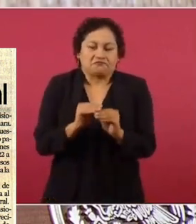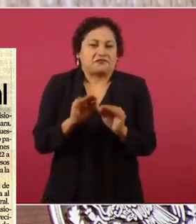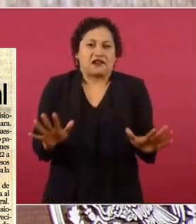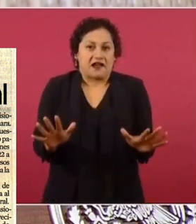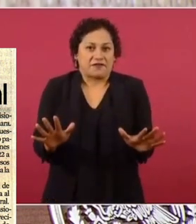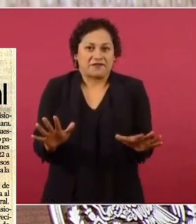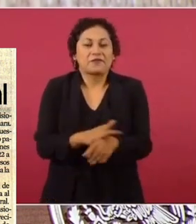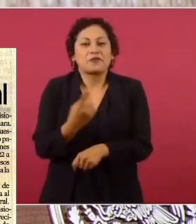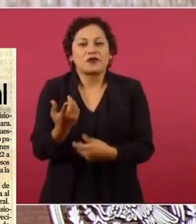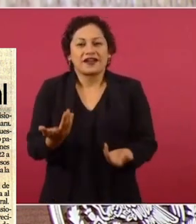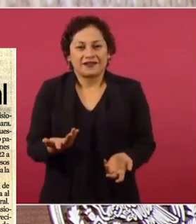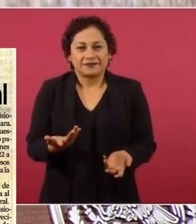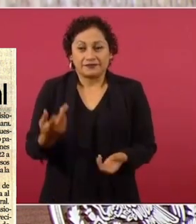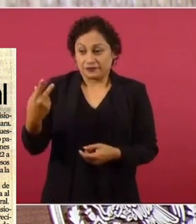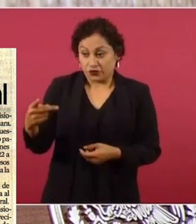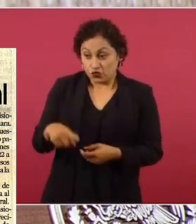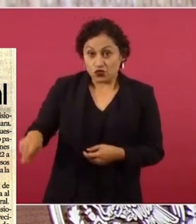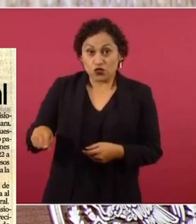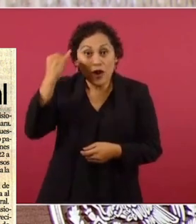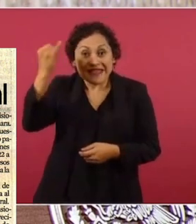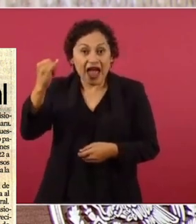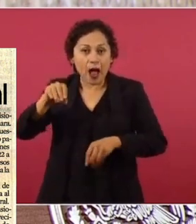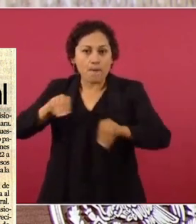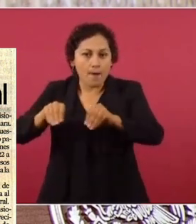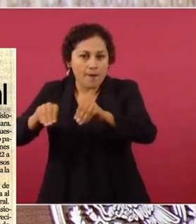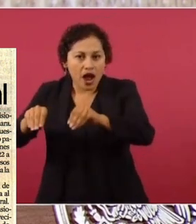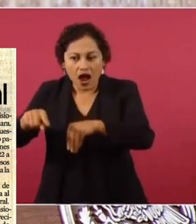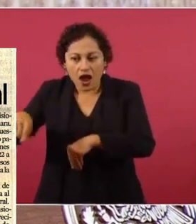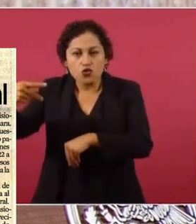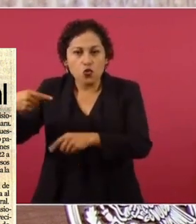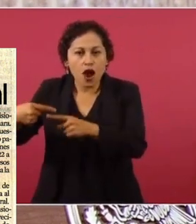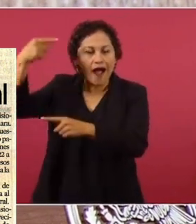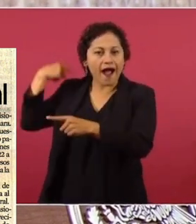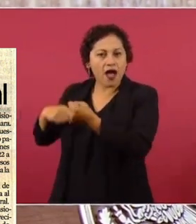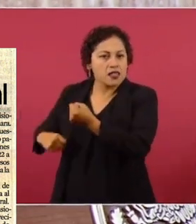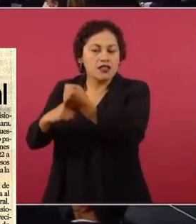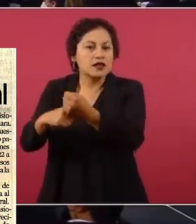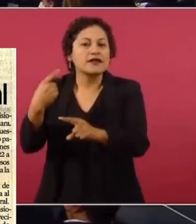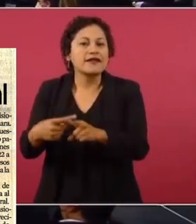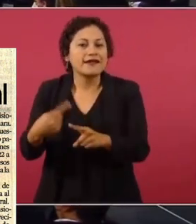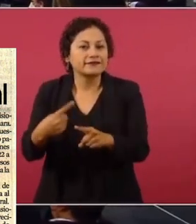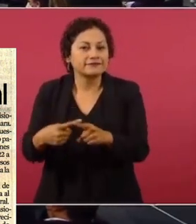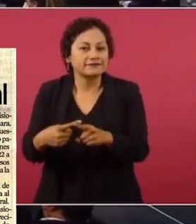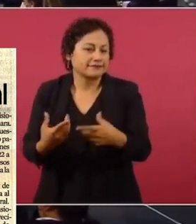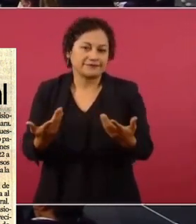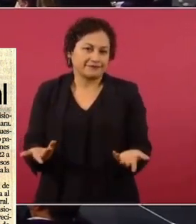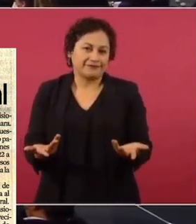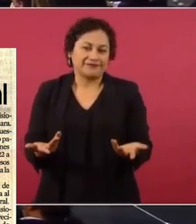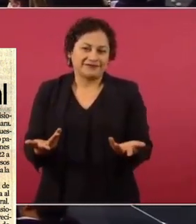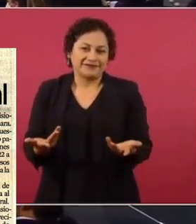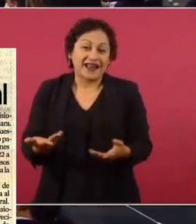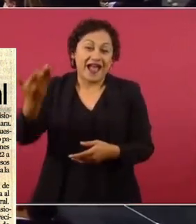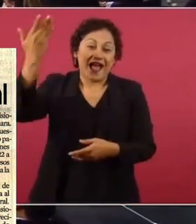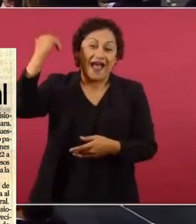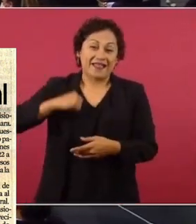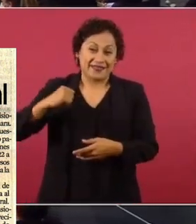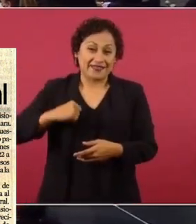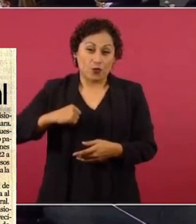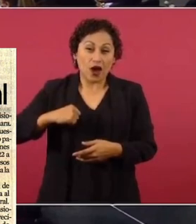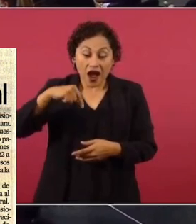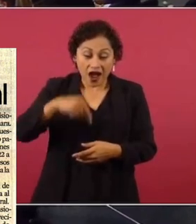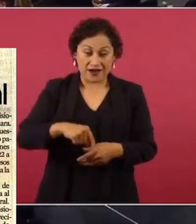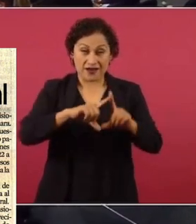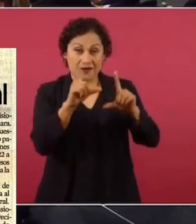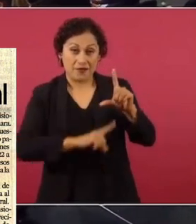Si los que impulsan ese movimiento fueron los que apoyaron todo el saqueo que se llevó a cabo en el